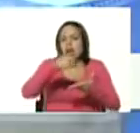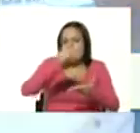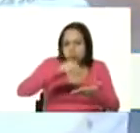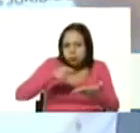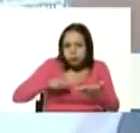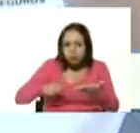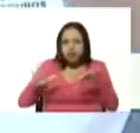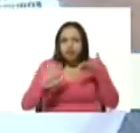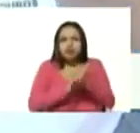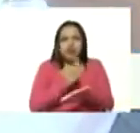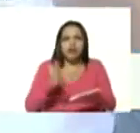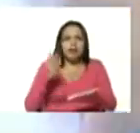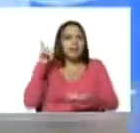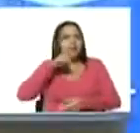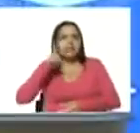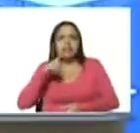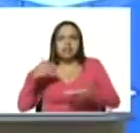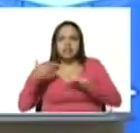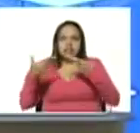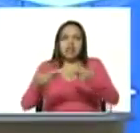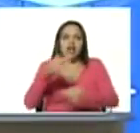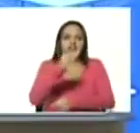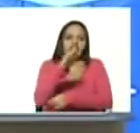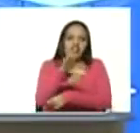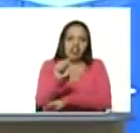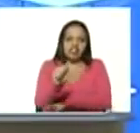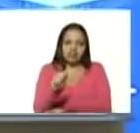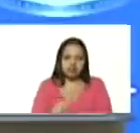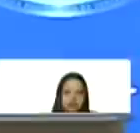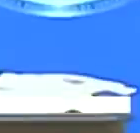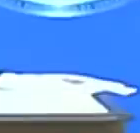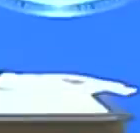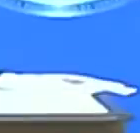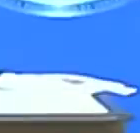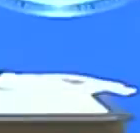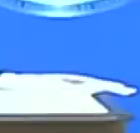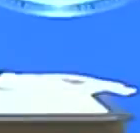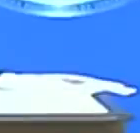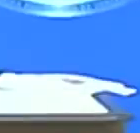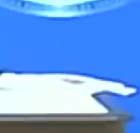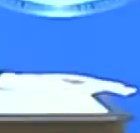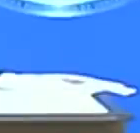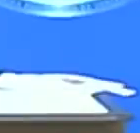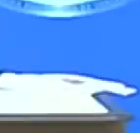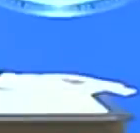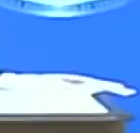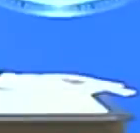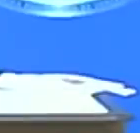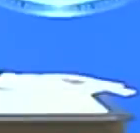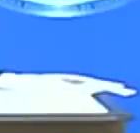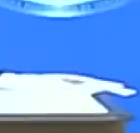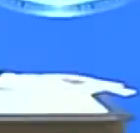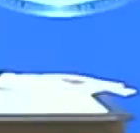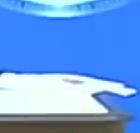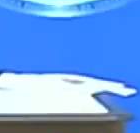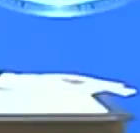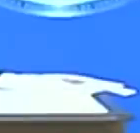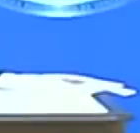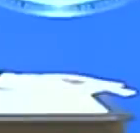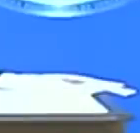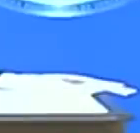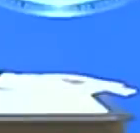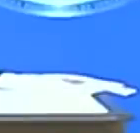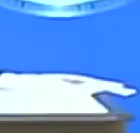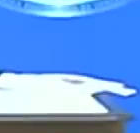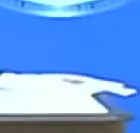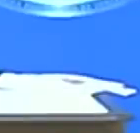presupuesto de Narnia que se lo presentan a la OFAC, para que la OFAC le pueda soltar el billete que tiene represado, que tiene secuestrado, que le pertenece al pueblo de